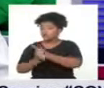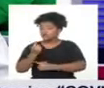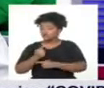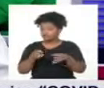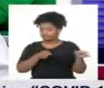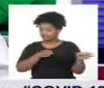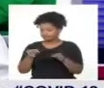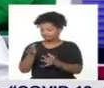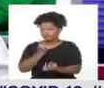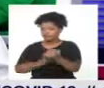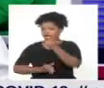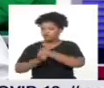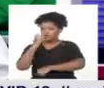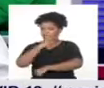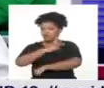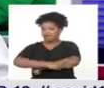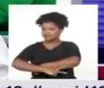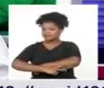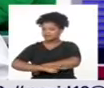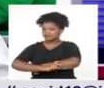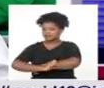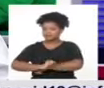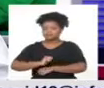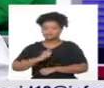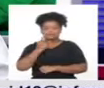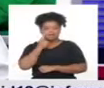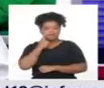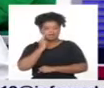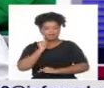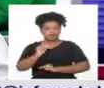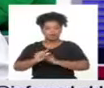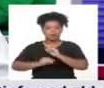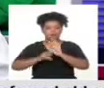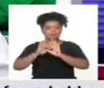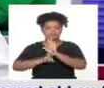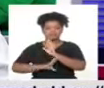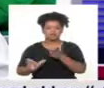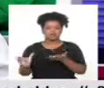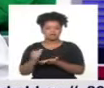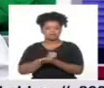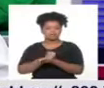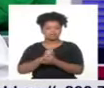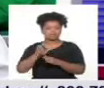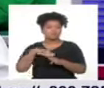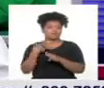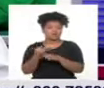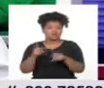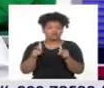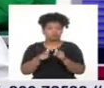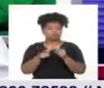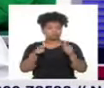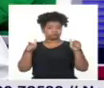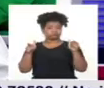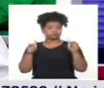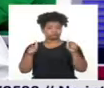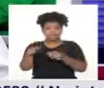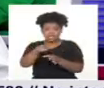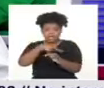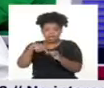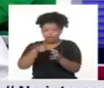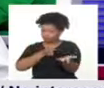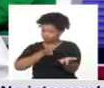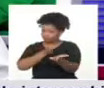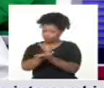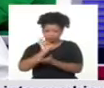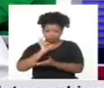una reducción y se han enredado después. Ellos mantienen las mismas medidas de restricción. De